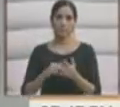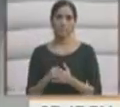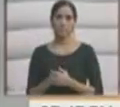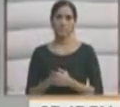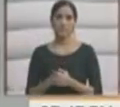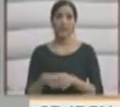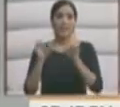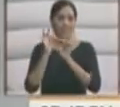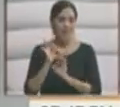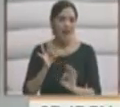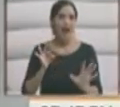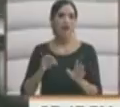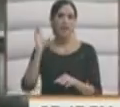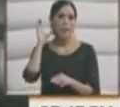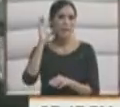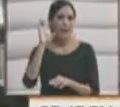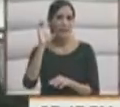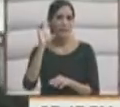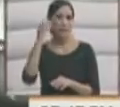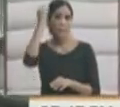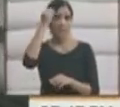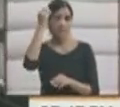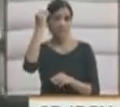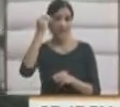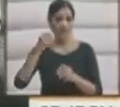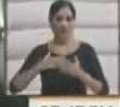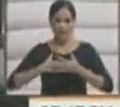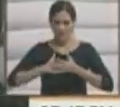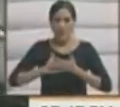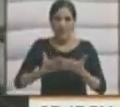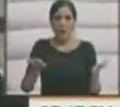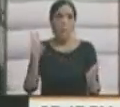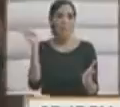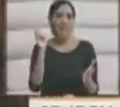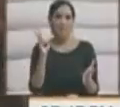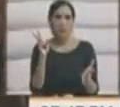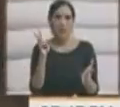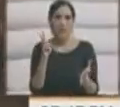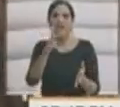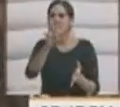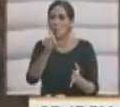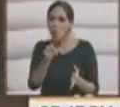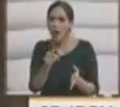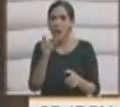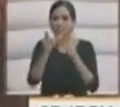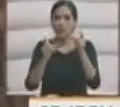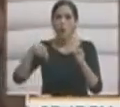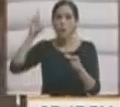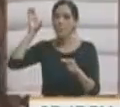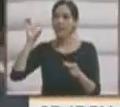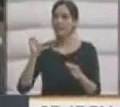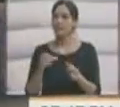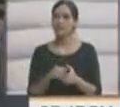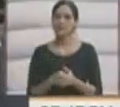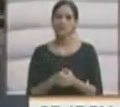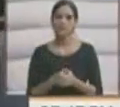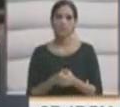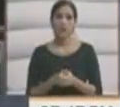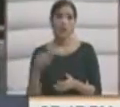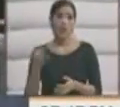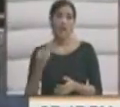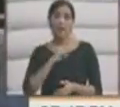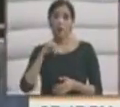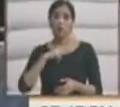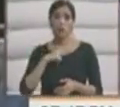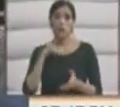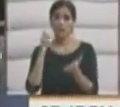Dejaron el país que pensaron lo recibiría como Venezuela, cobija a los inmigrantes. La verdad, nosotros nos vinimos para